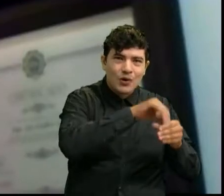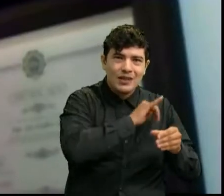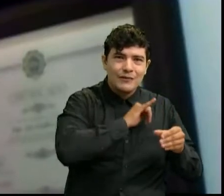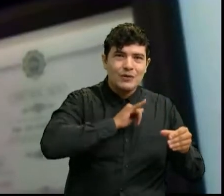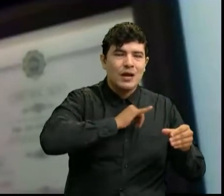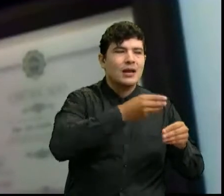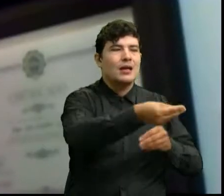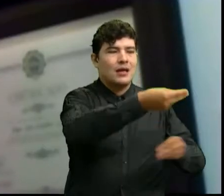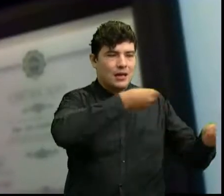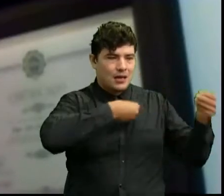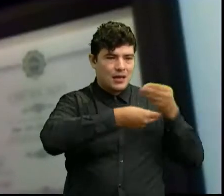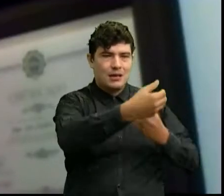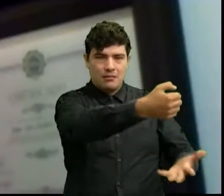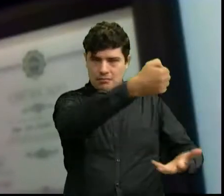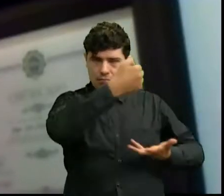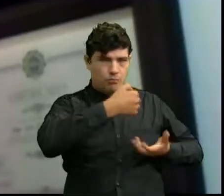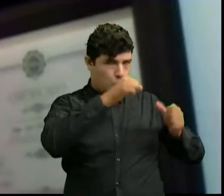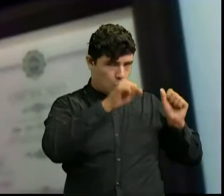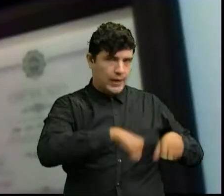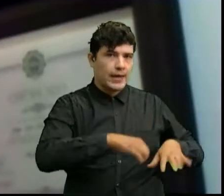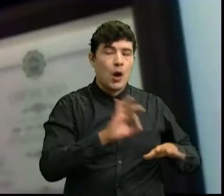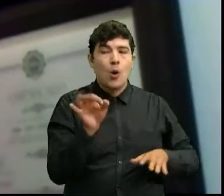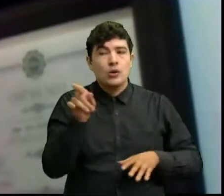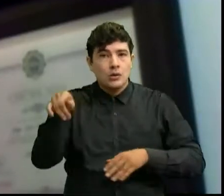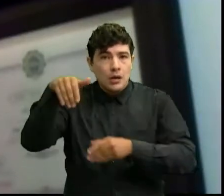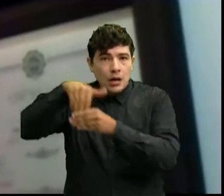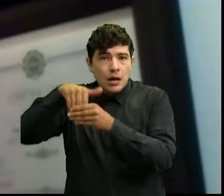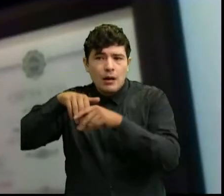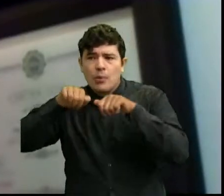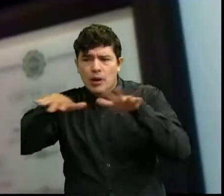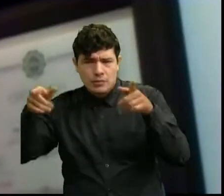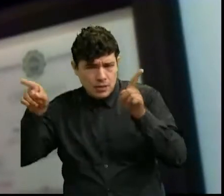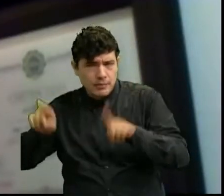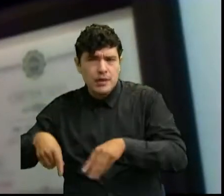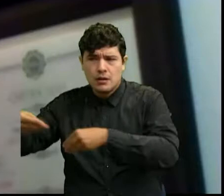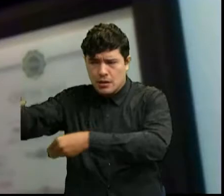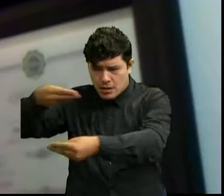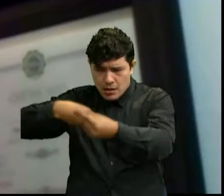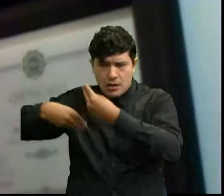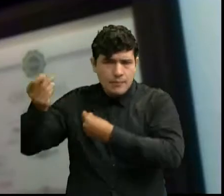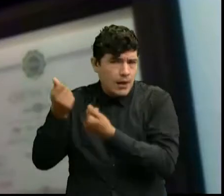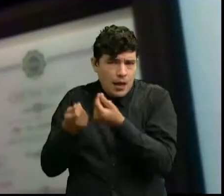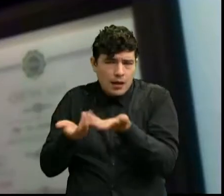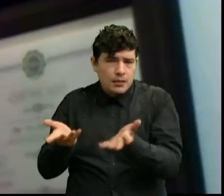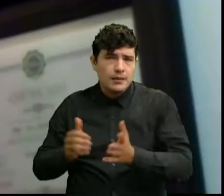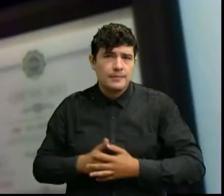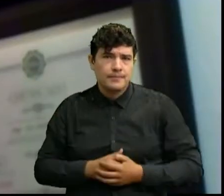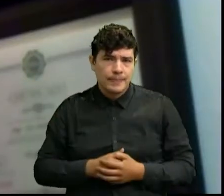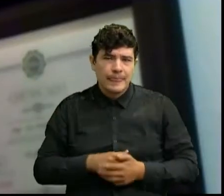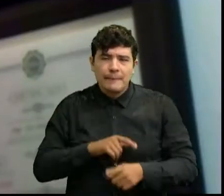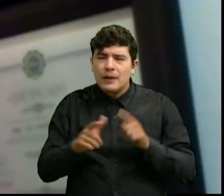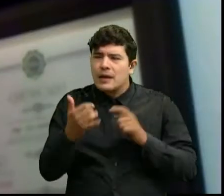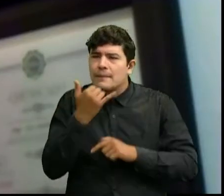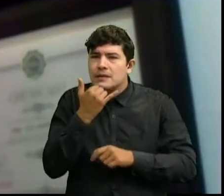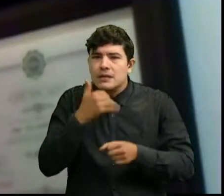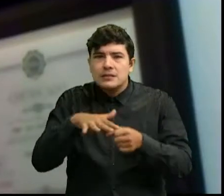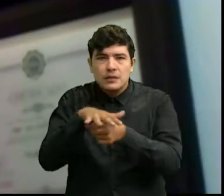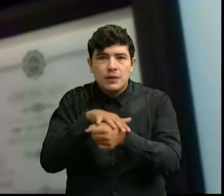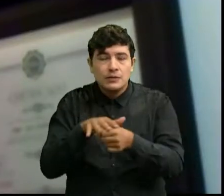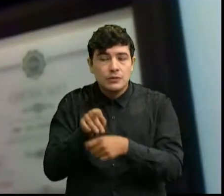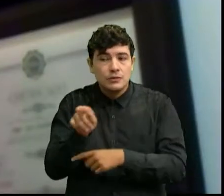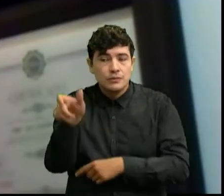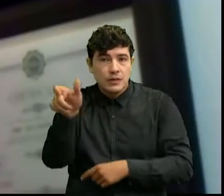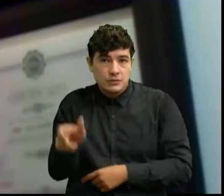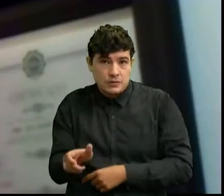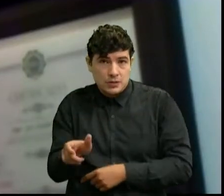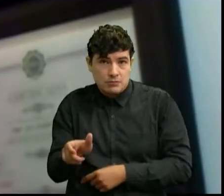la persona está en el régimen de prima media con prestación definida administrado por Corpensiones. ¿Cuál es la situación? Cuando la persona llega